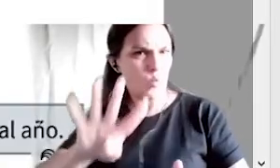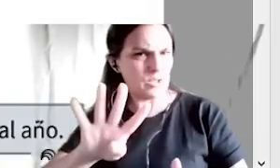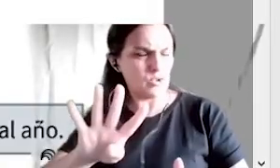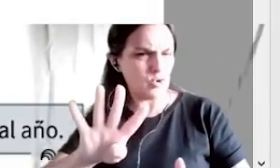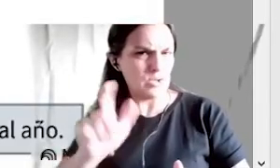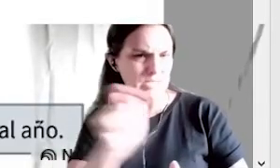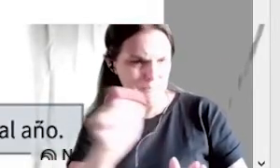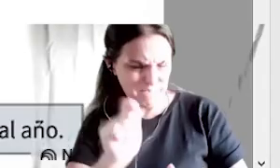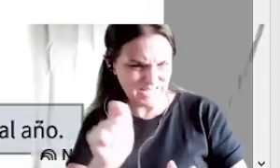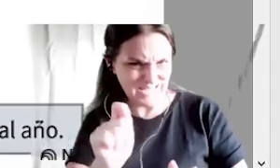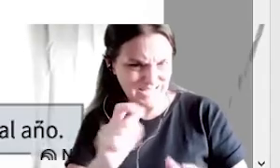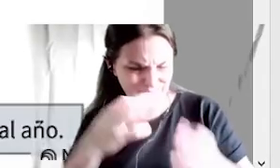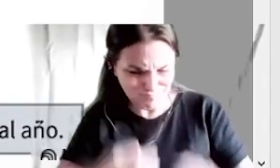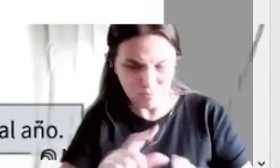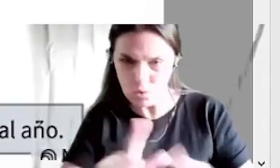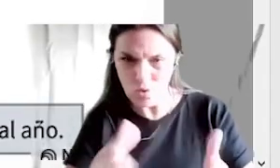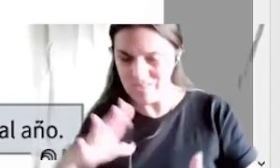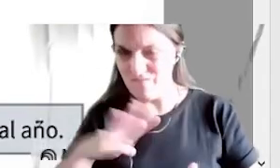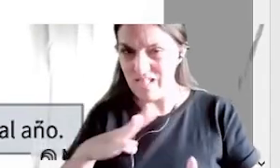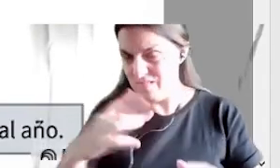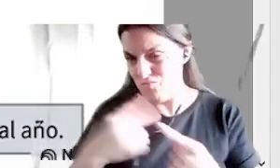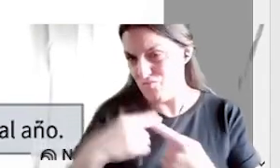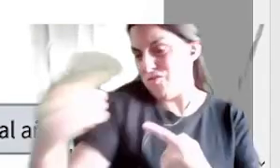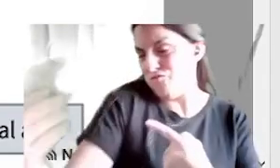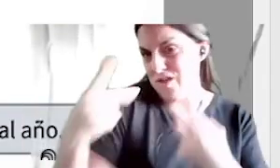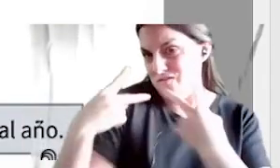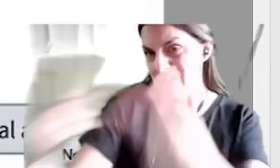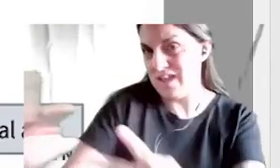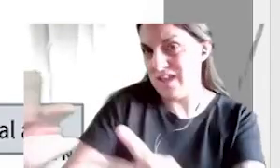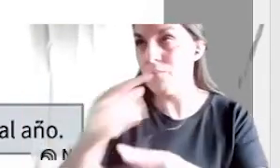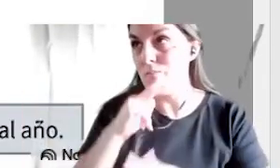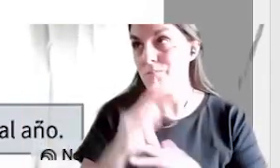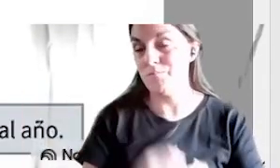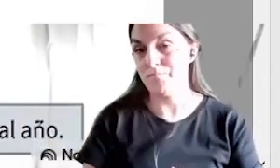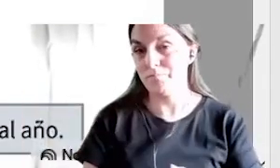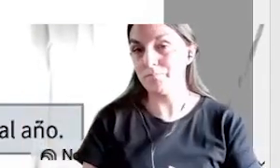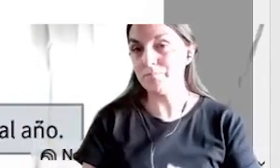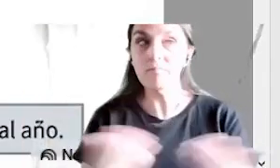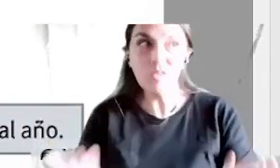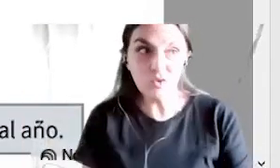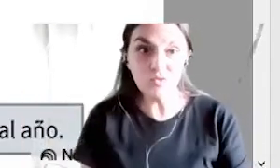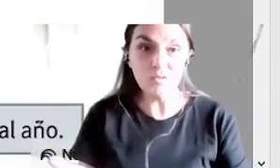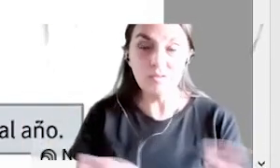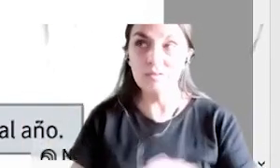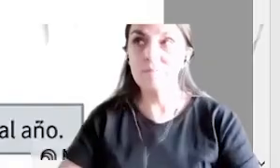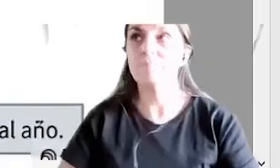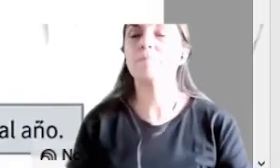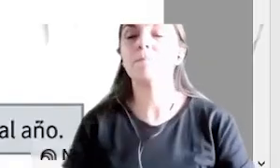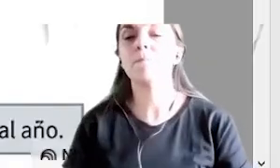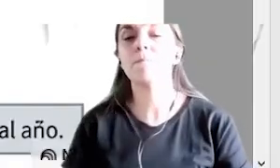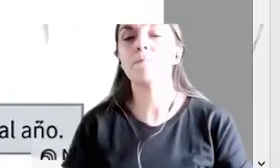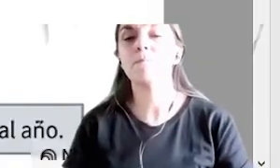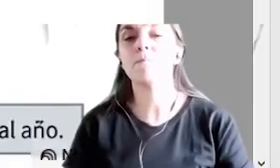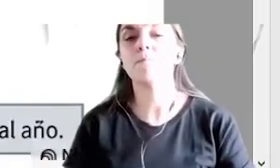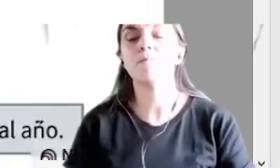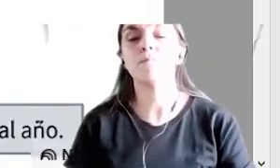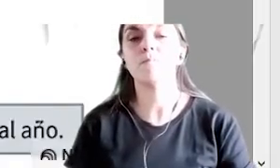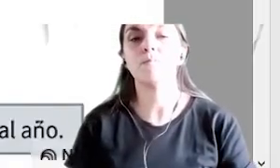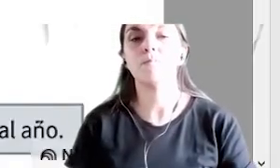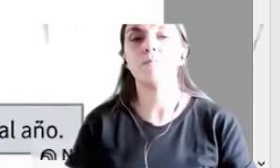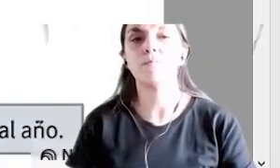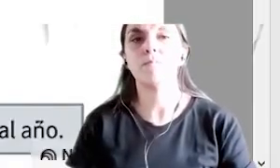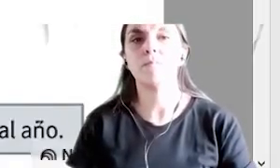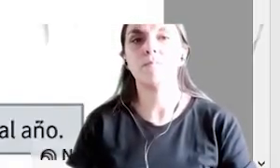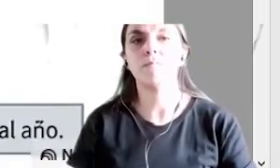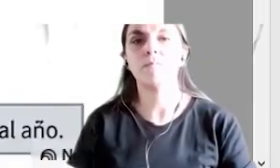meses que contempla la ley, porque decía que tenía que ser un periodo superior a 6 meses. Eso cabe para